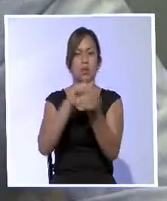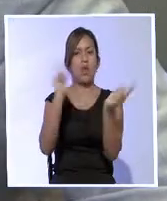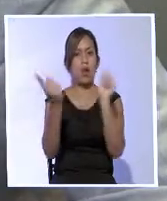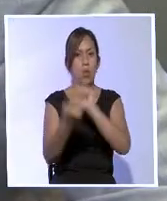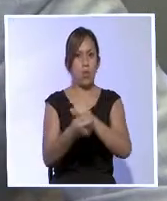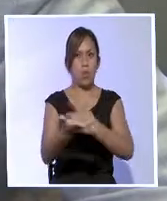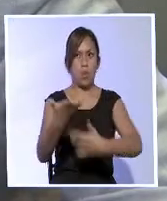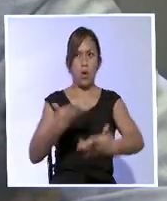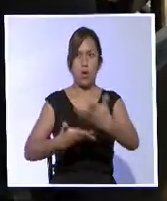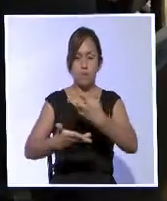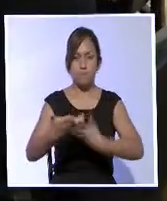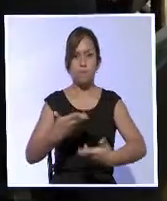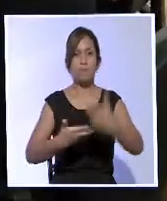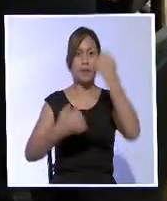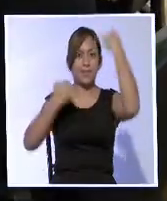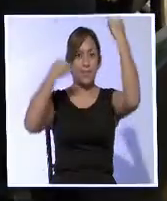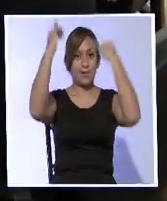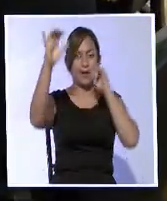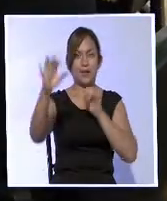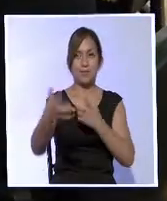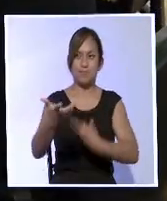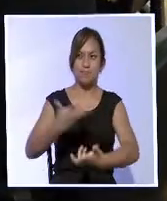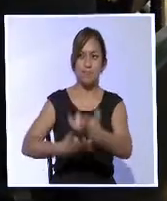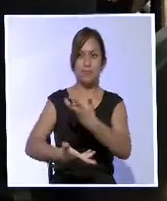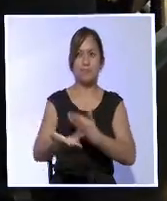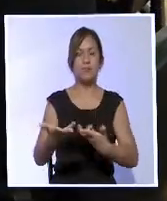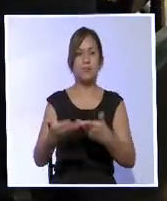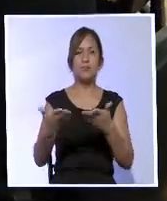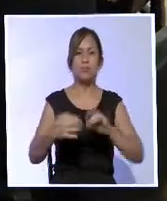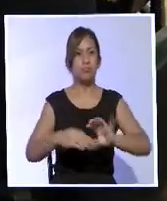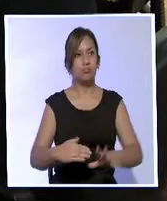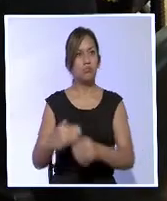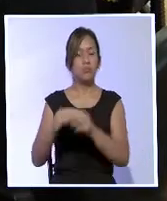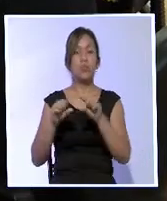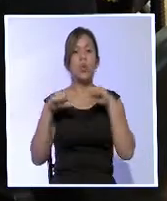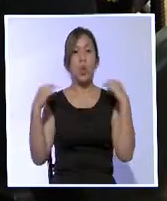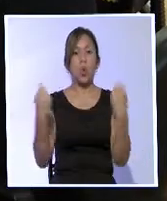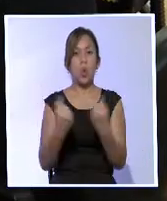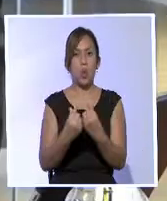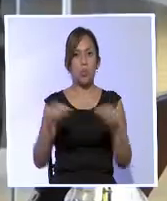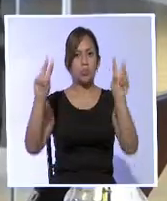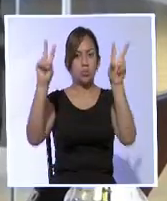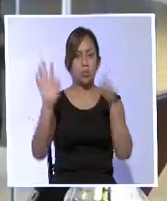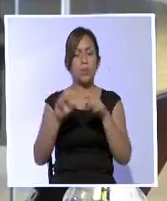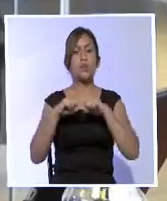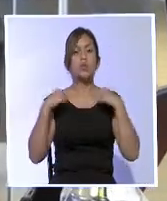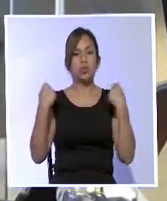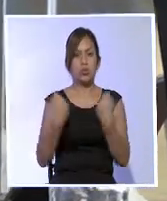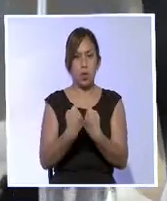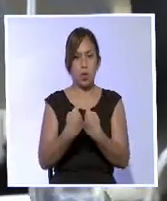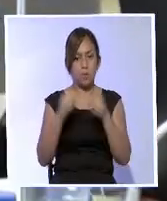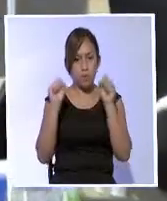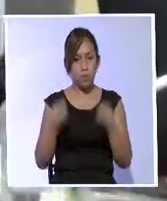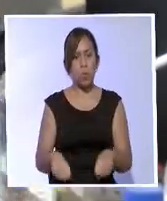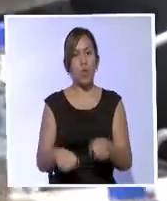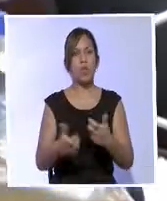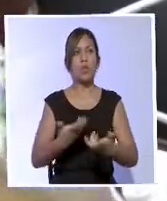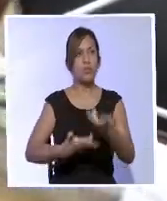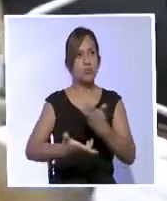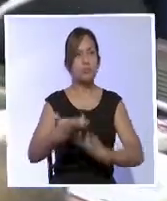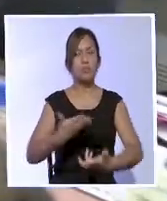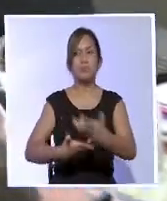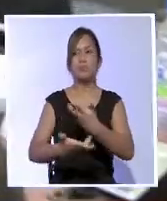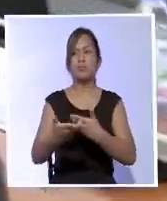escuchar e intercambiar ideas y fundamentalmente recoger la voz de grupos organizados de la sociedad para construir de forma colectiva